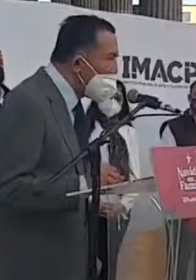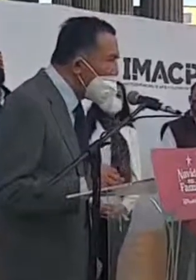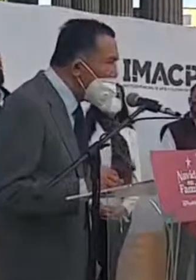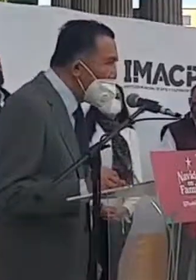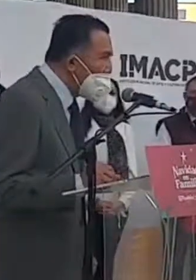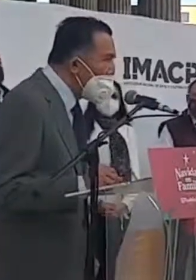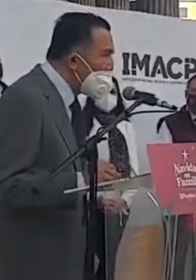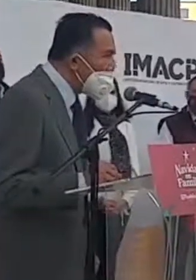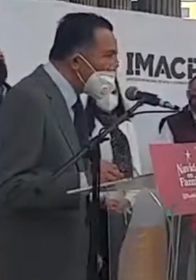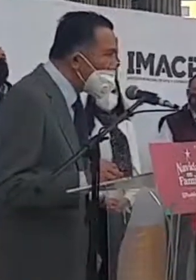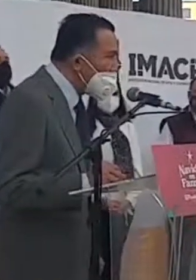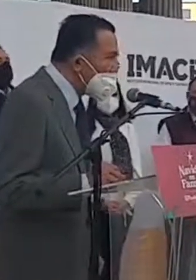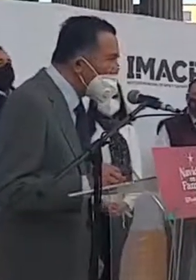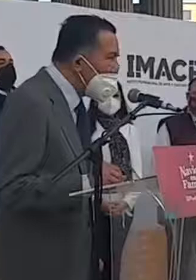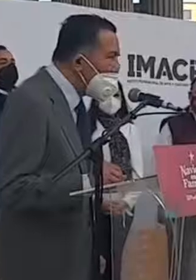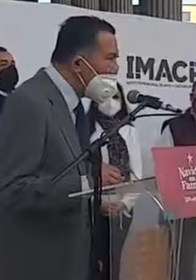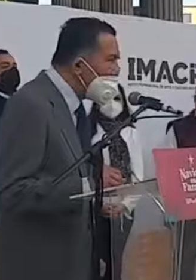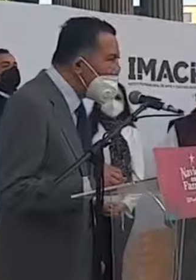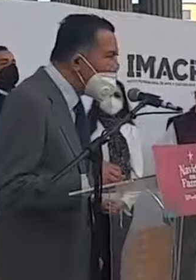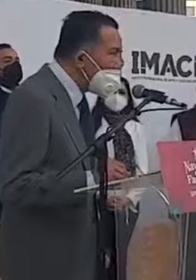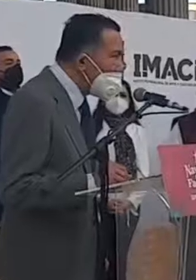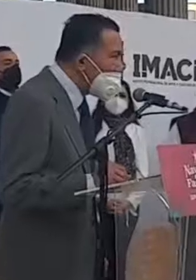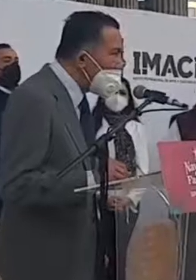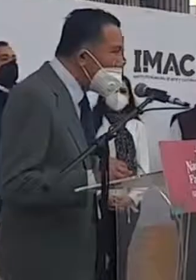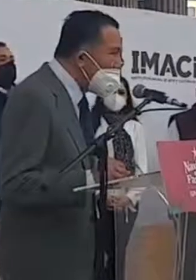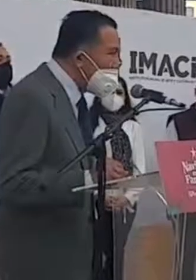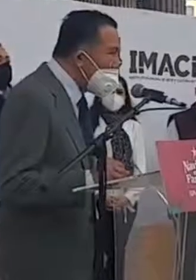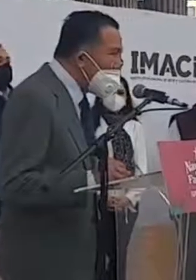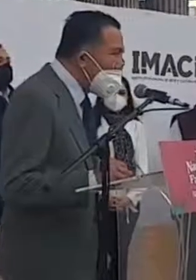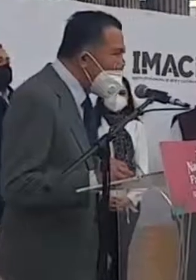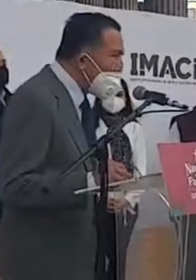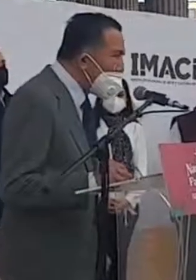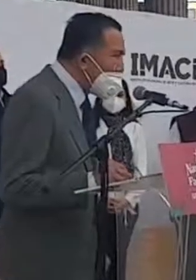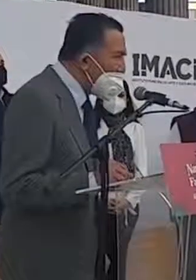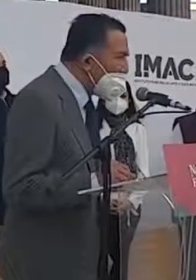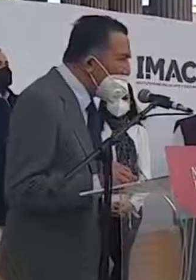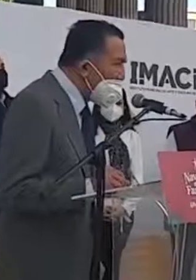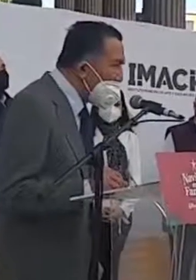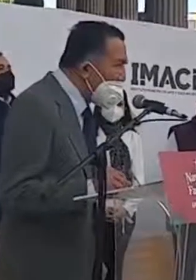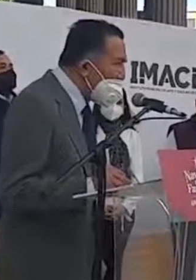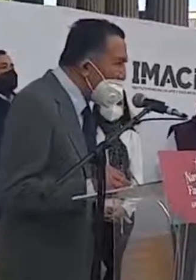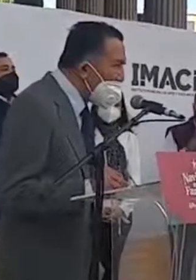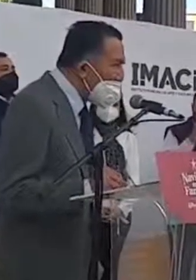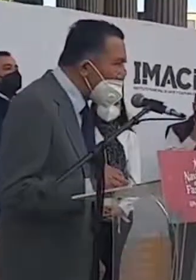155 exposiciones que tengo en mi trabajo. Agradezco mucho